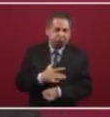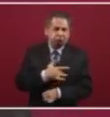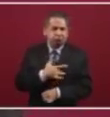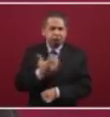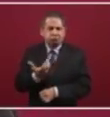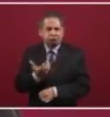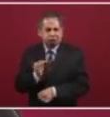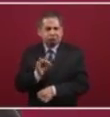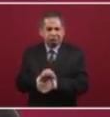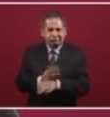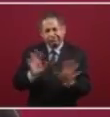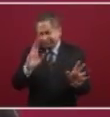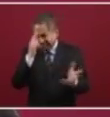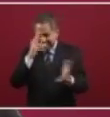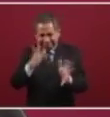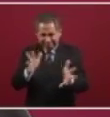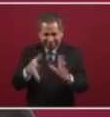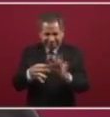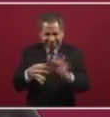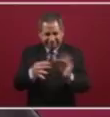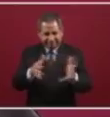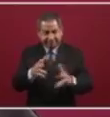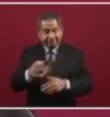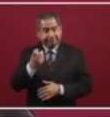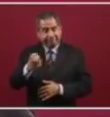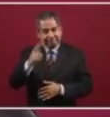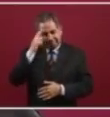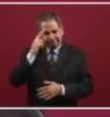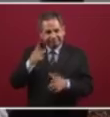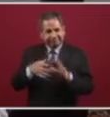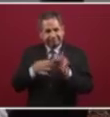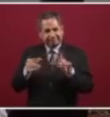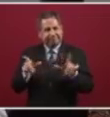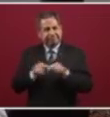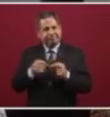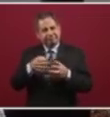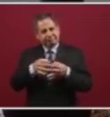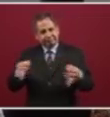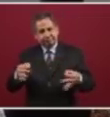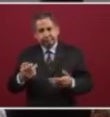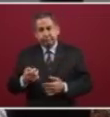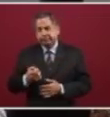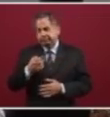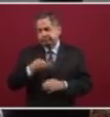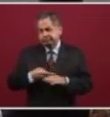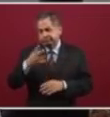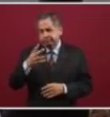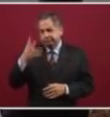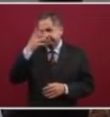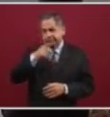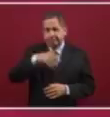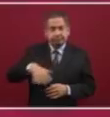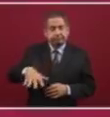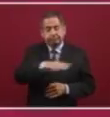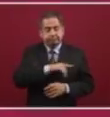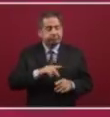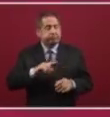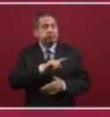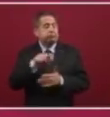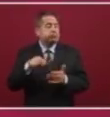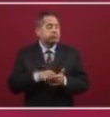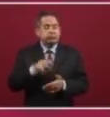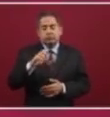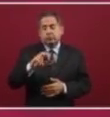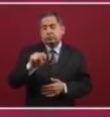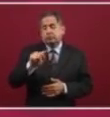así, palabras más, palabras menos, parafraseando, pero es muy bonito por lo del sitio de Cuautla.